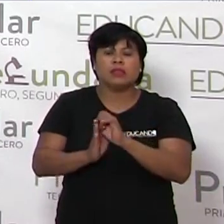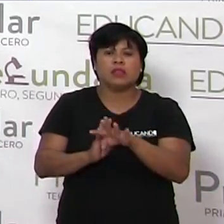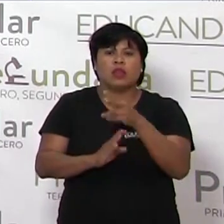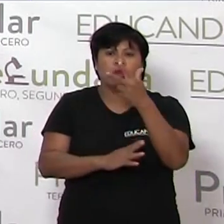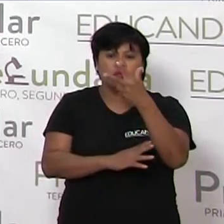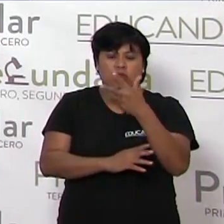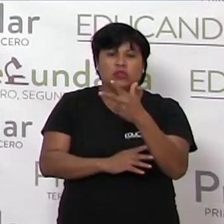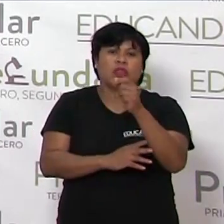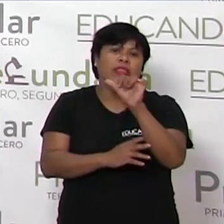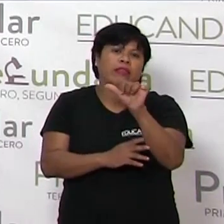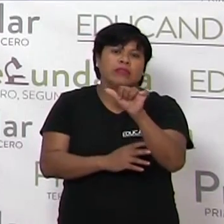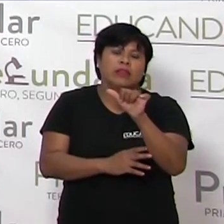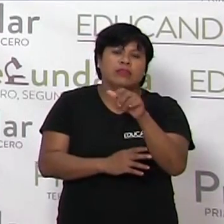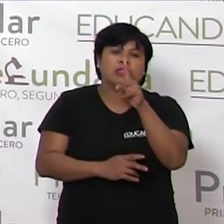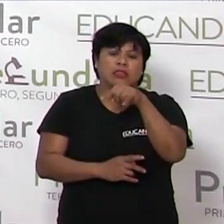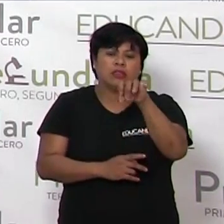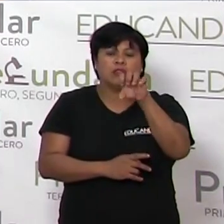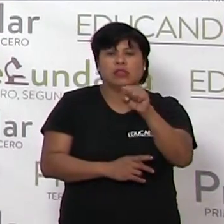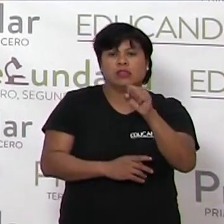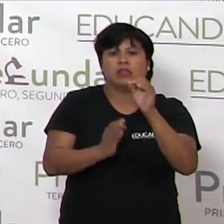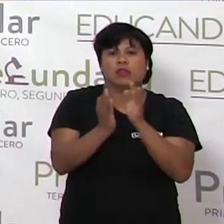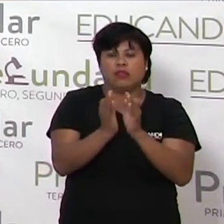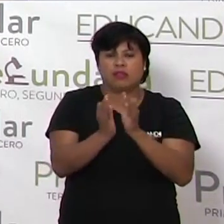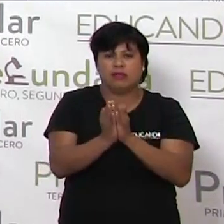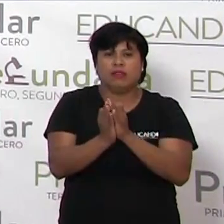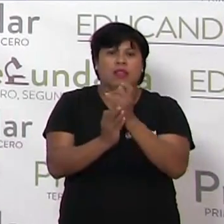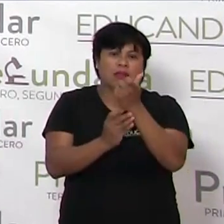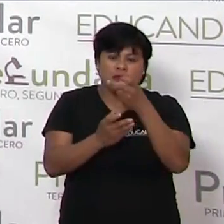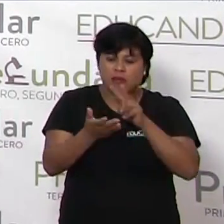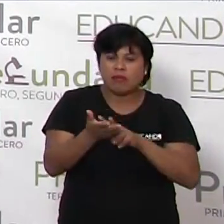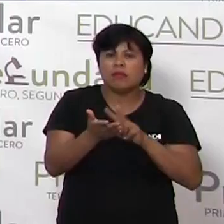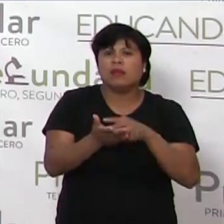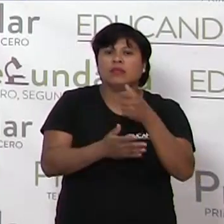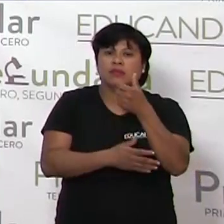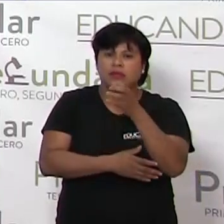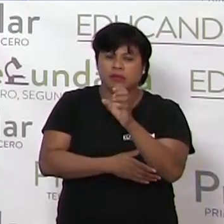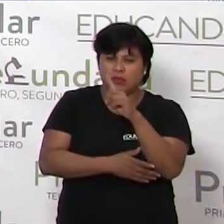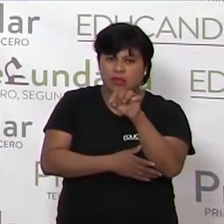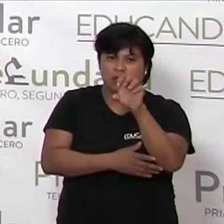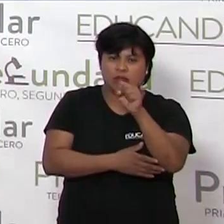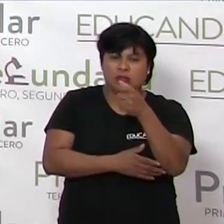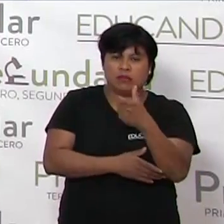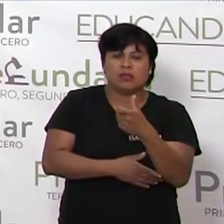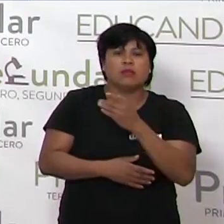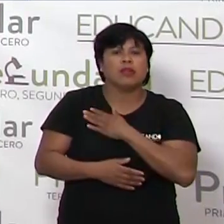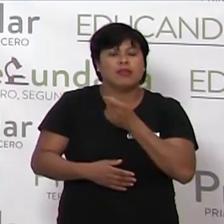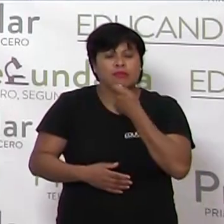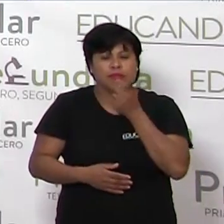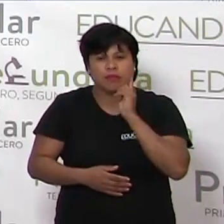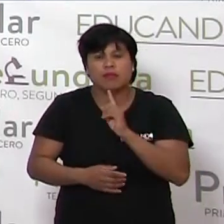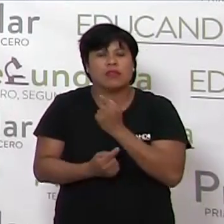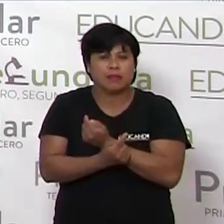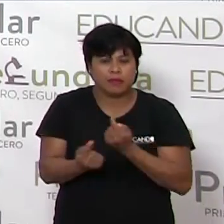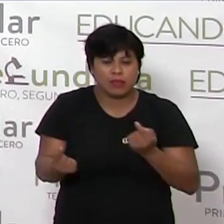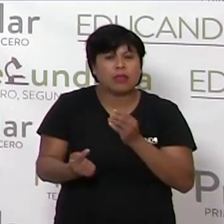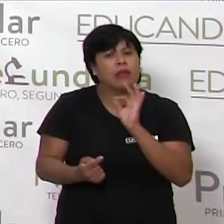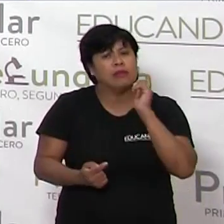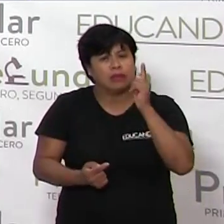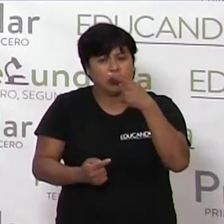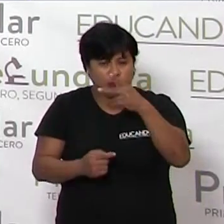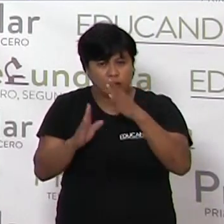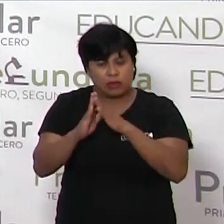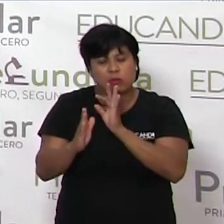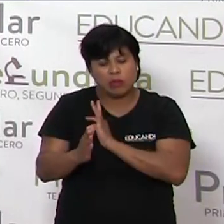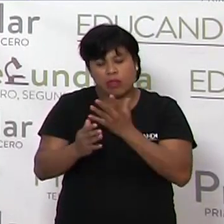En este caso serían 8 y 8, 16, 160 pesos de las tortas. Bueno, niños y niñas, yo espero